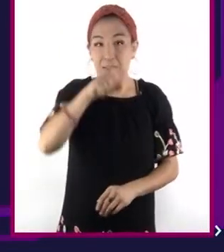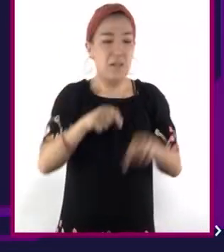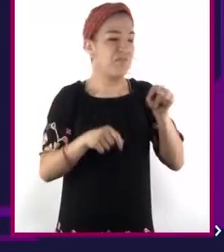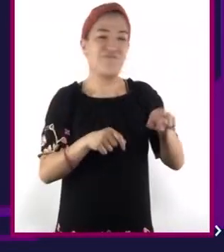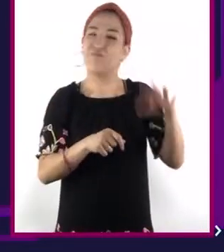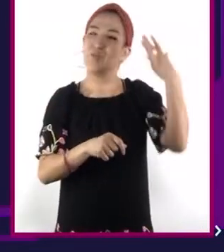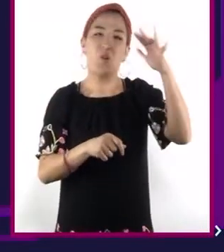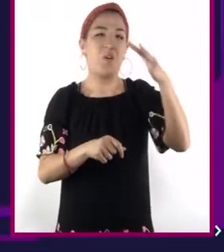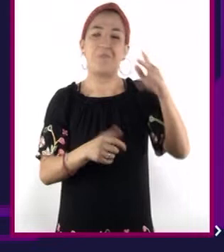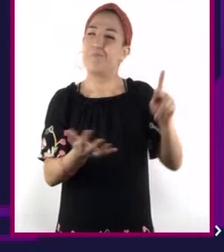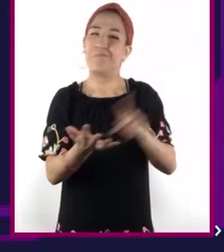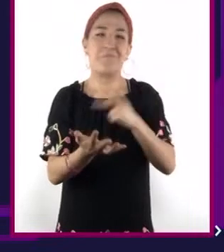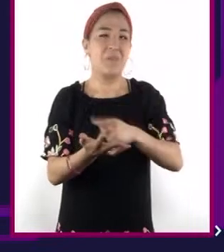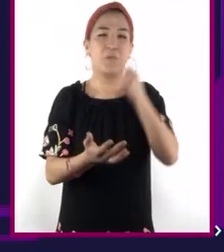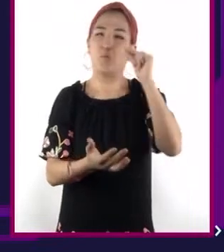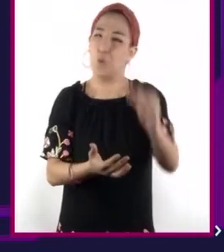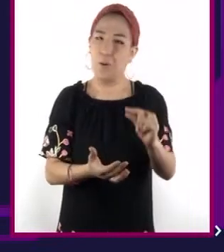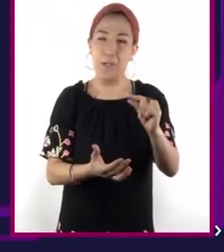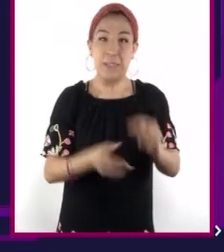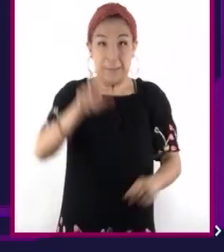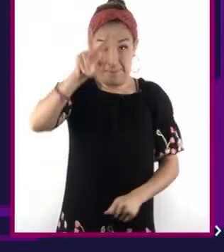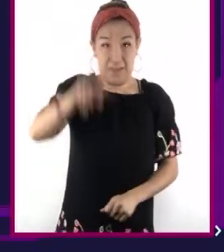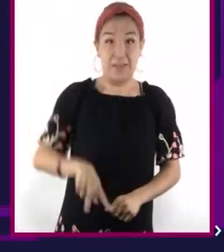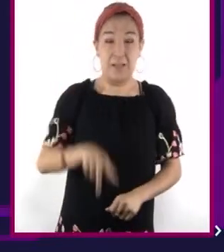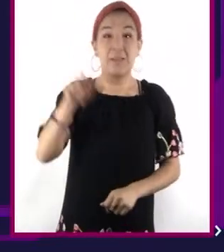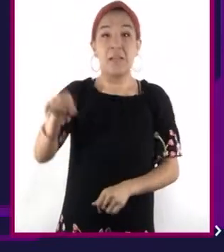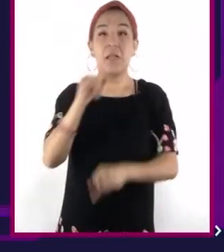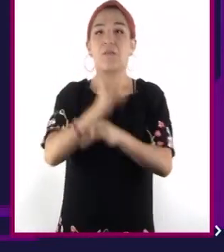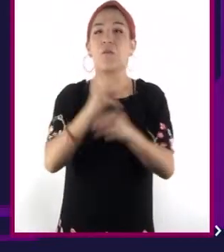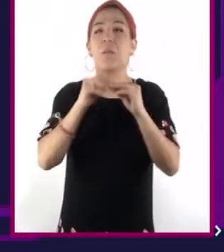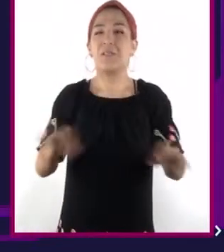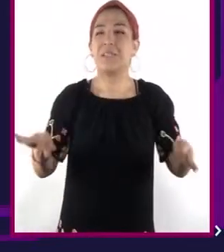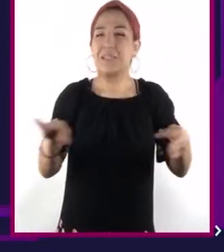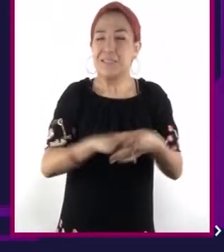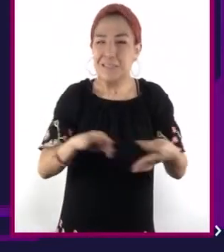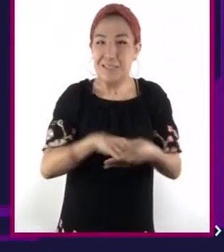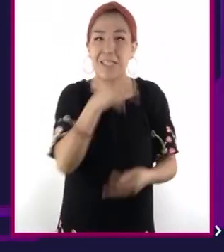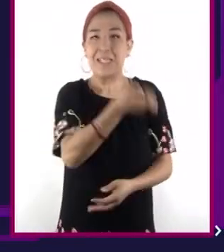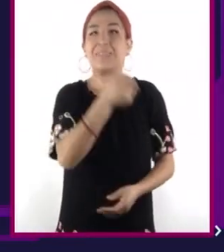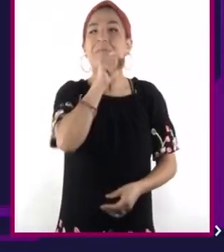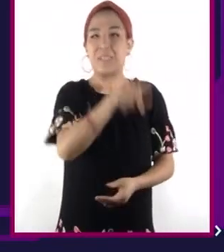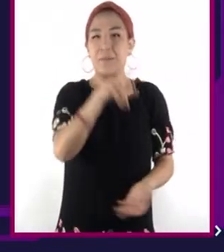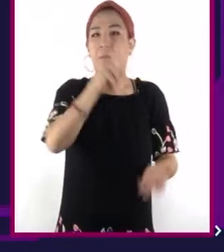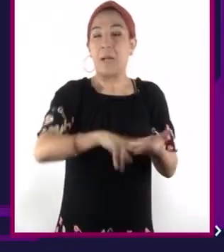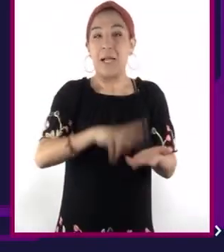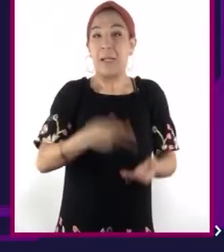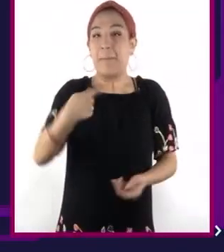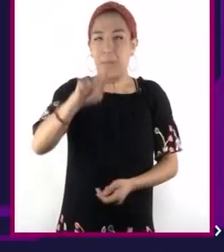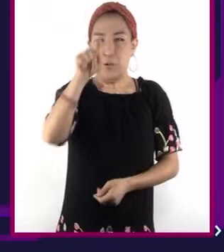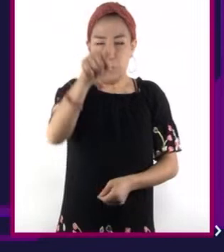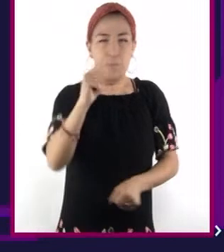caer sol. En la realidad, los datos se aproximaron a ese valor, pero no tan